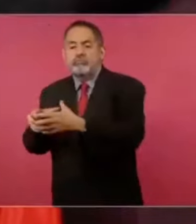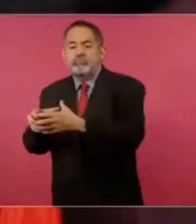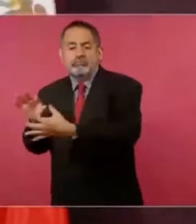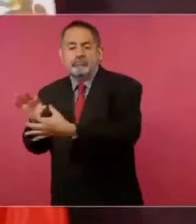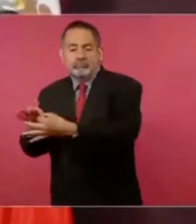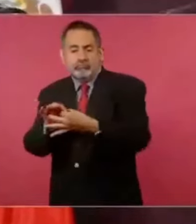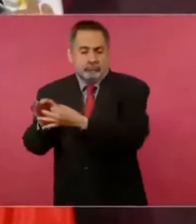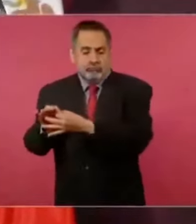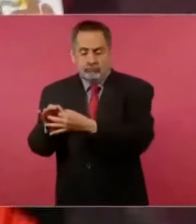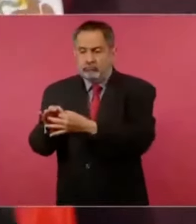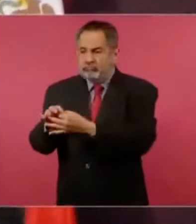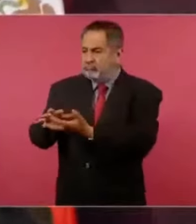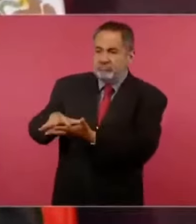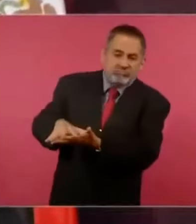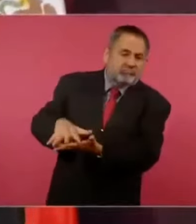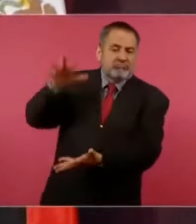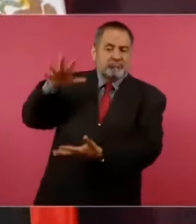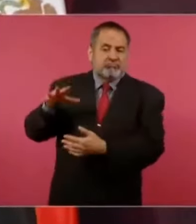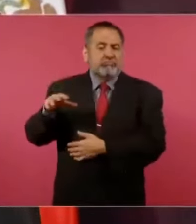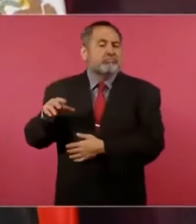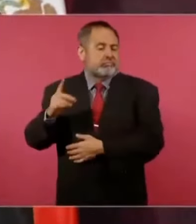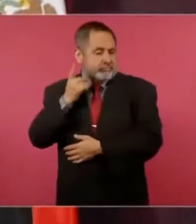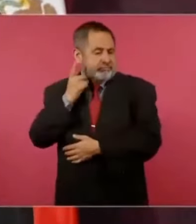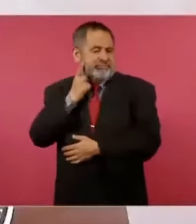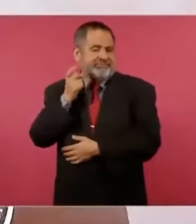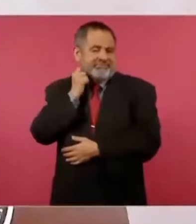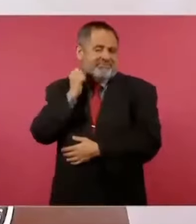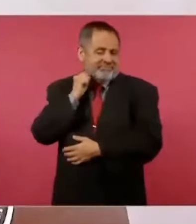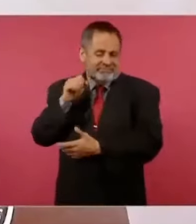tener mayoría calificada.